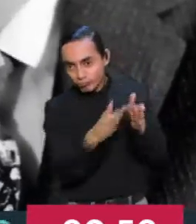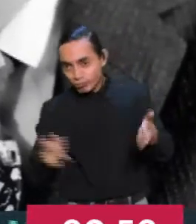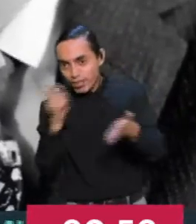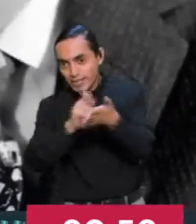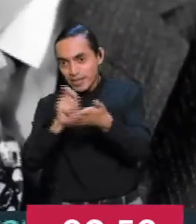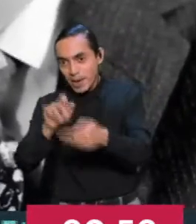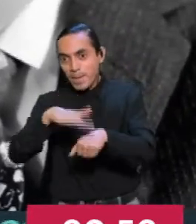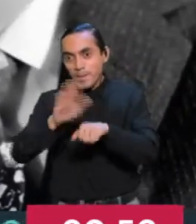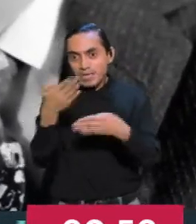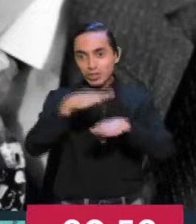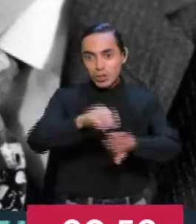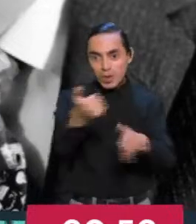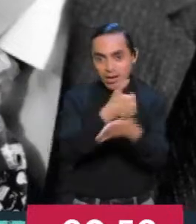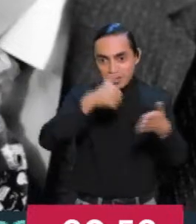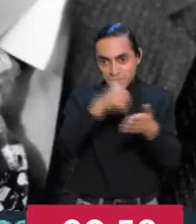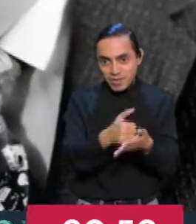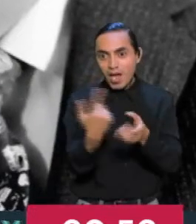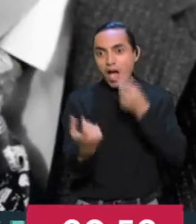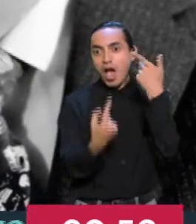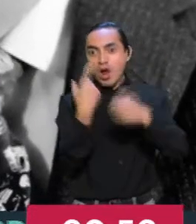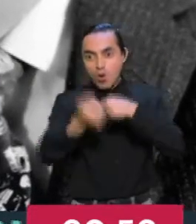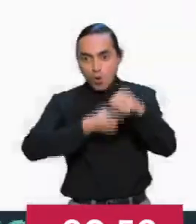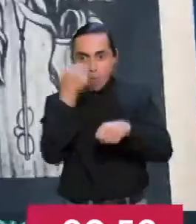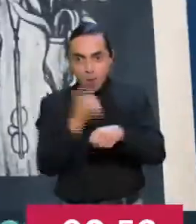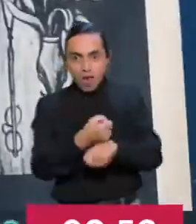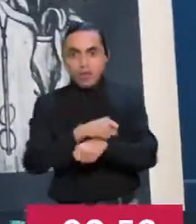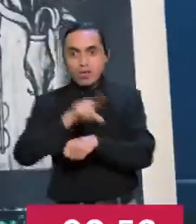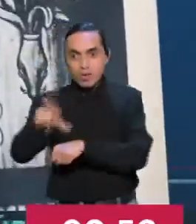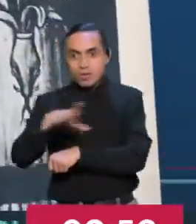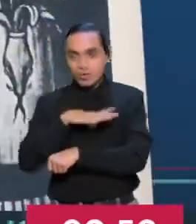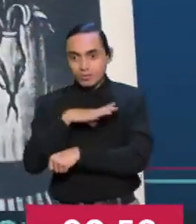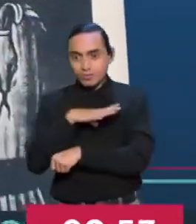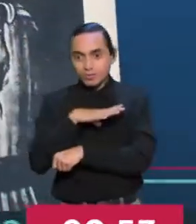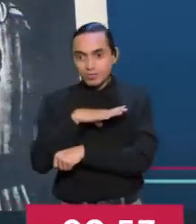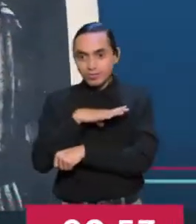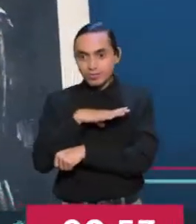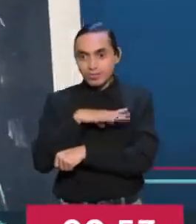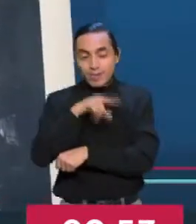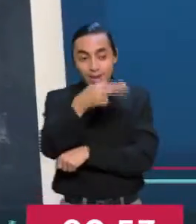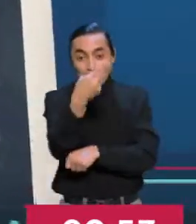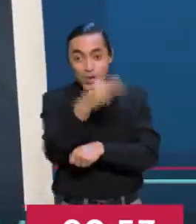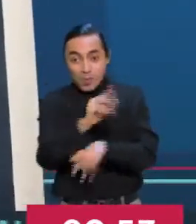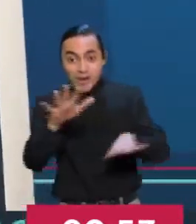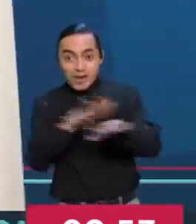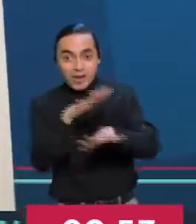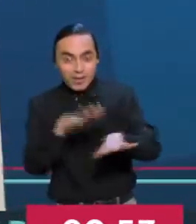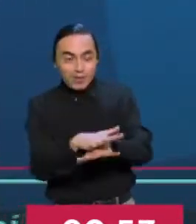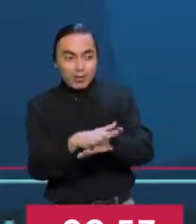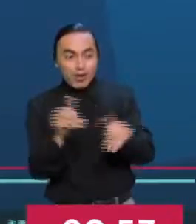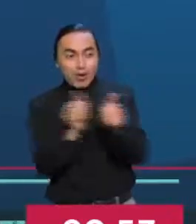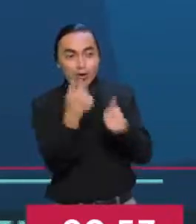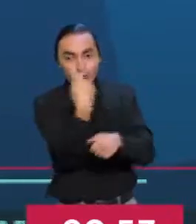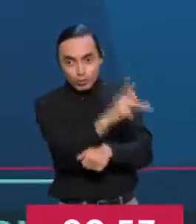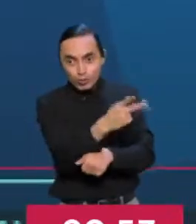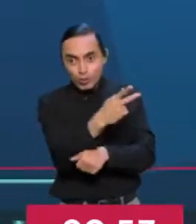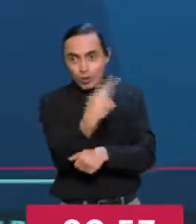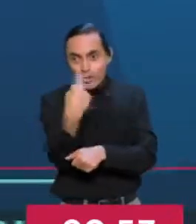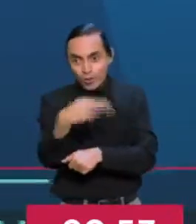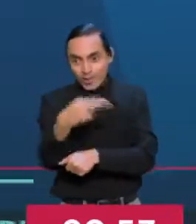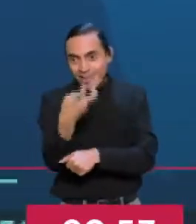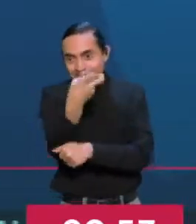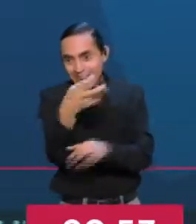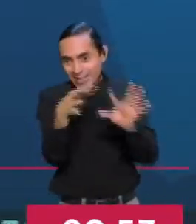más sobre la ciudad. Incluso un par de años después renombran una antigua calle de Coyoacán con su nombre, Salvador Novo, esa es la